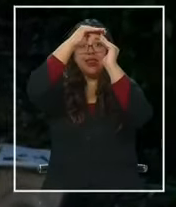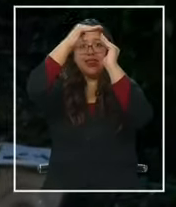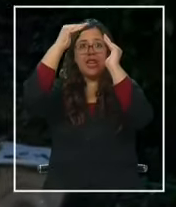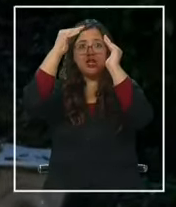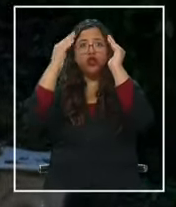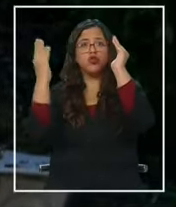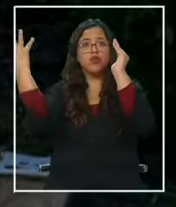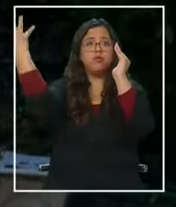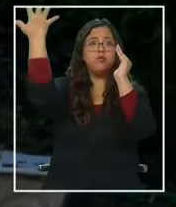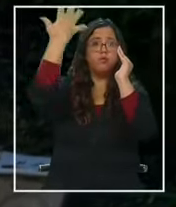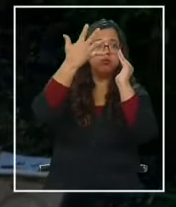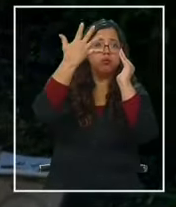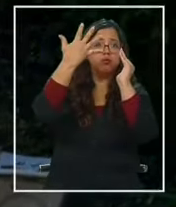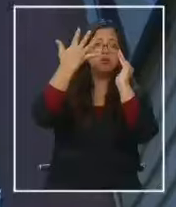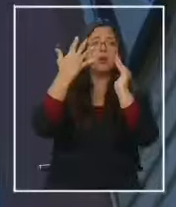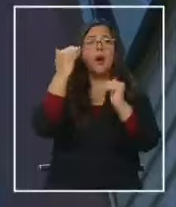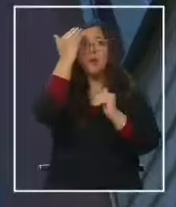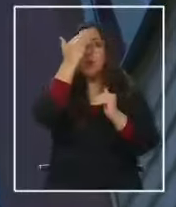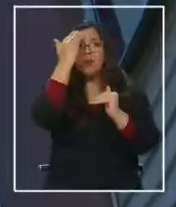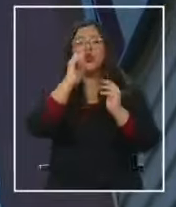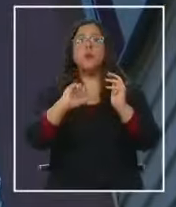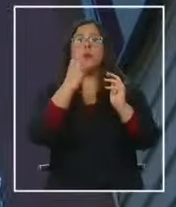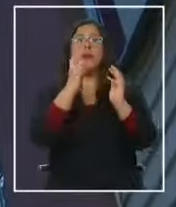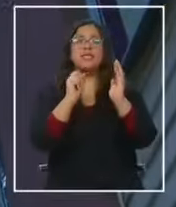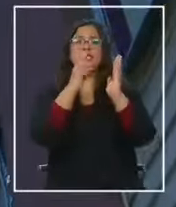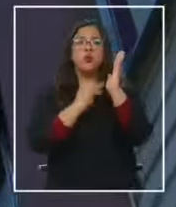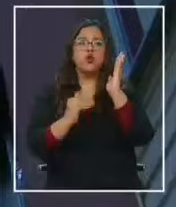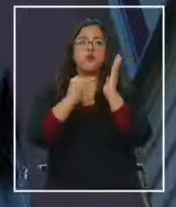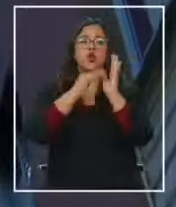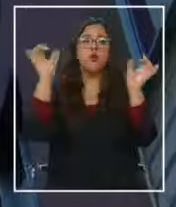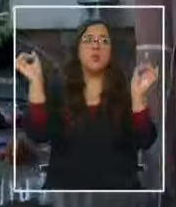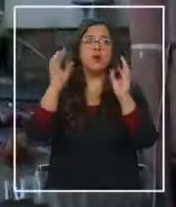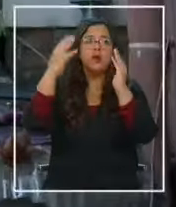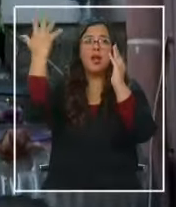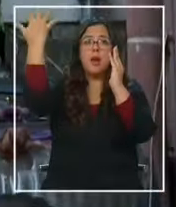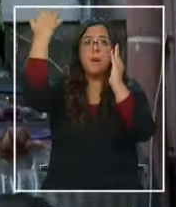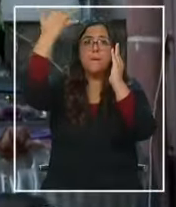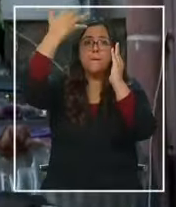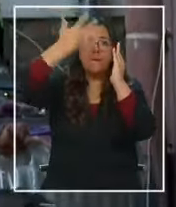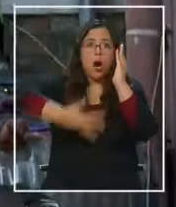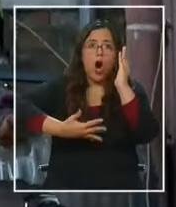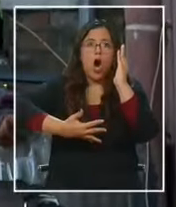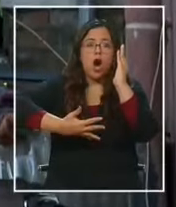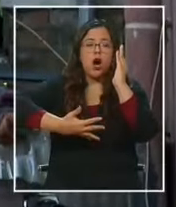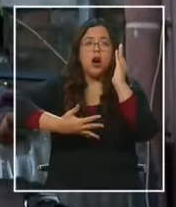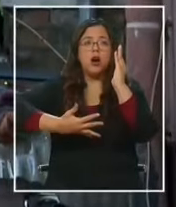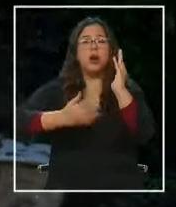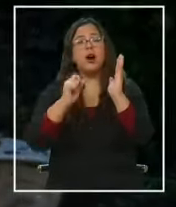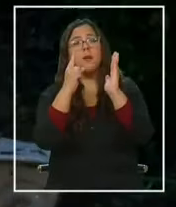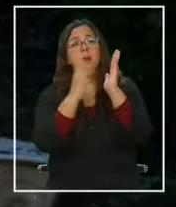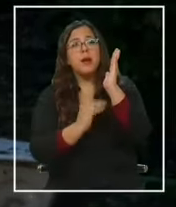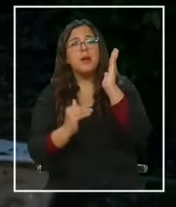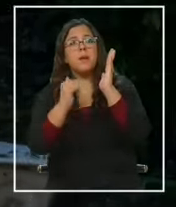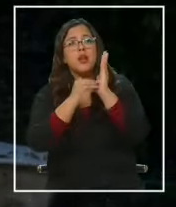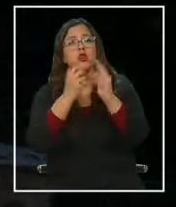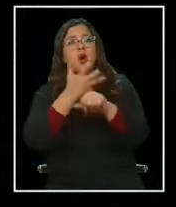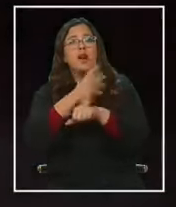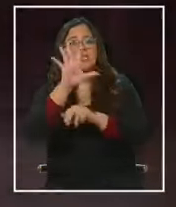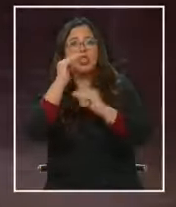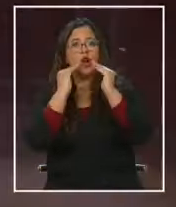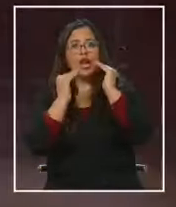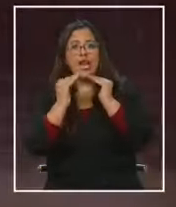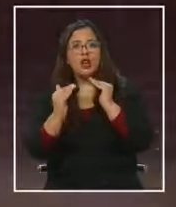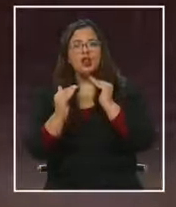nosotros es el primero y el segundo piso, porque si el árbol cede va a caer y bueno, en el primer piso tenemos al menos